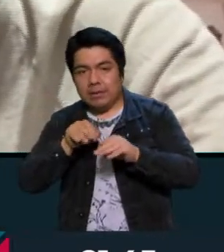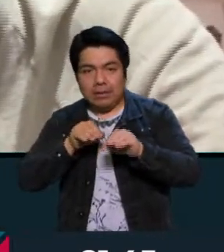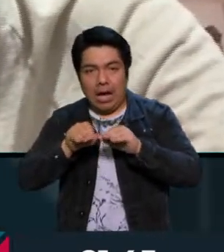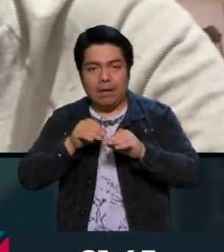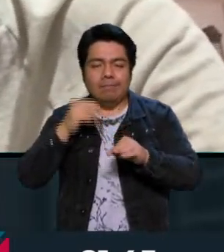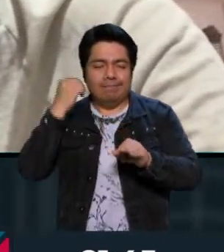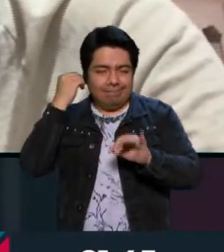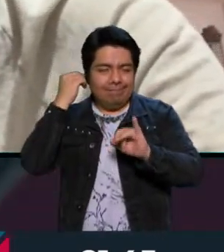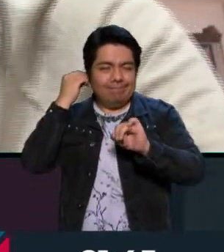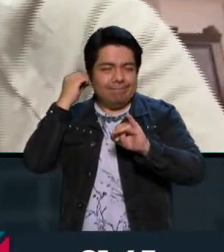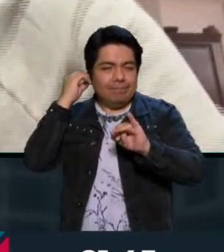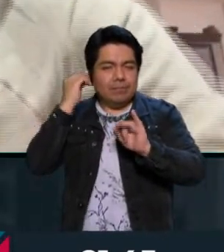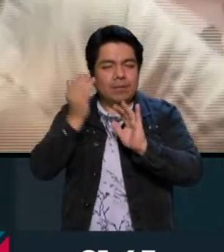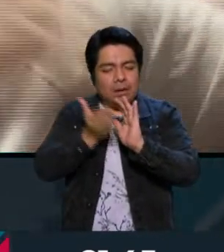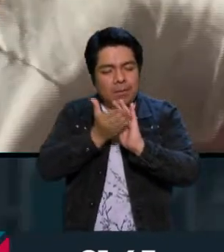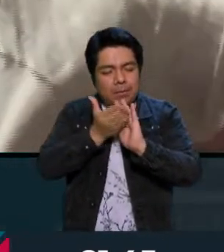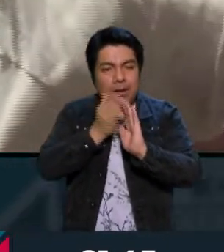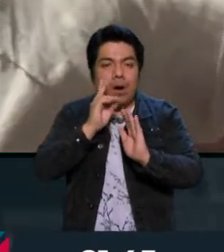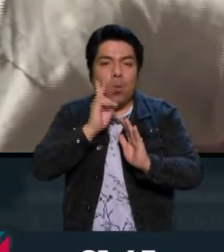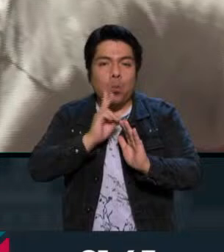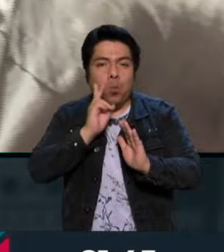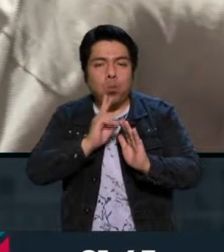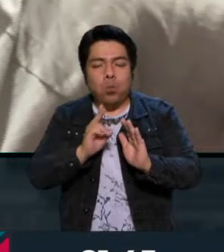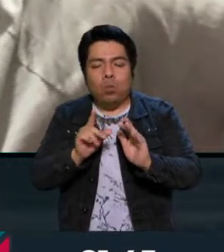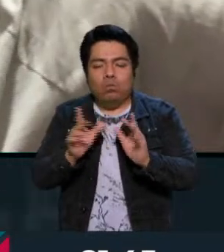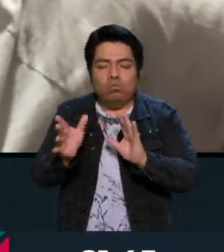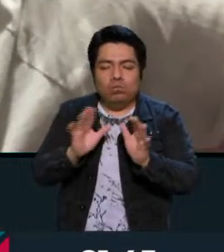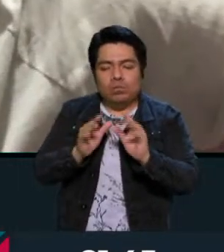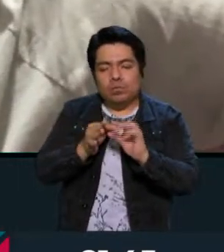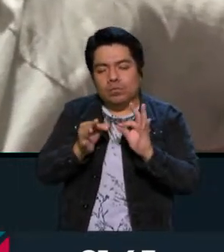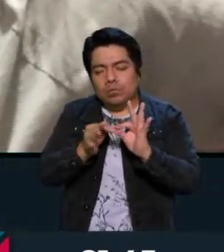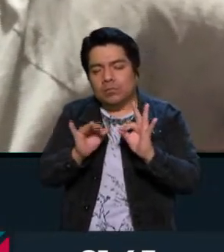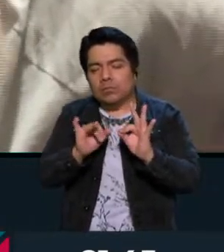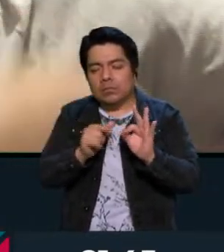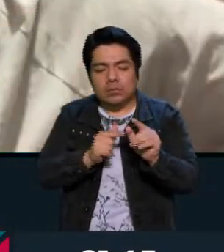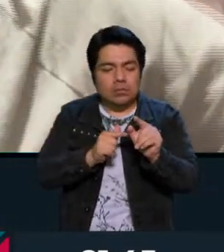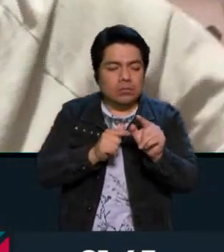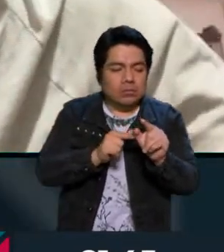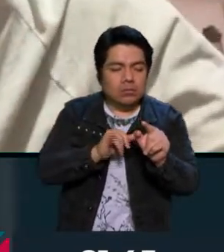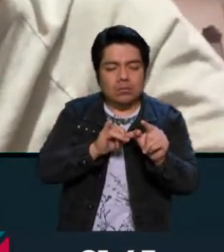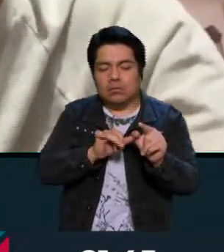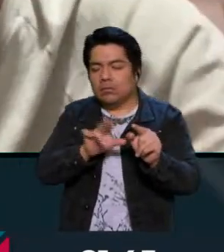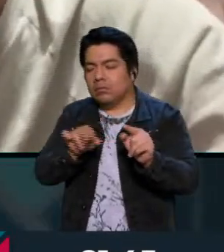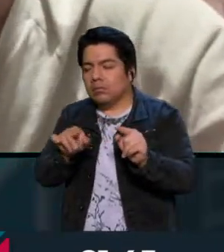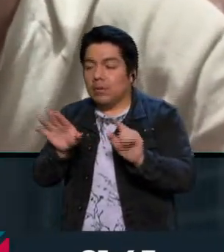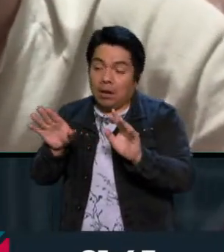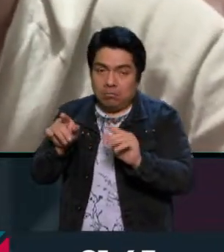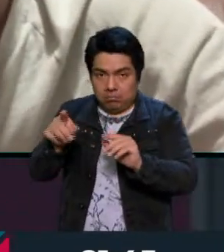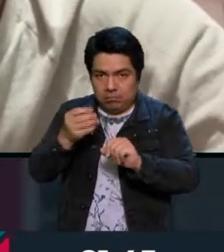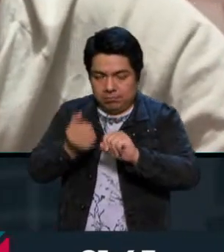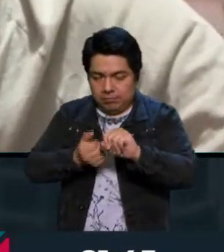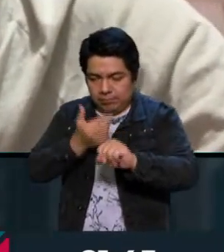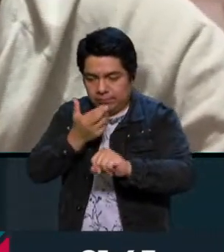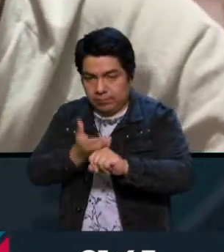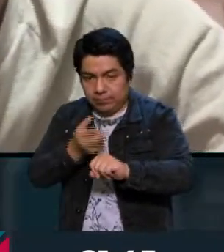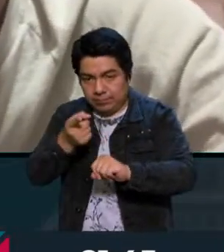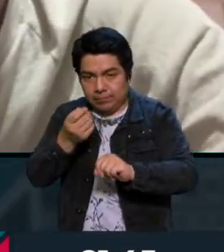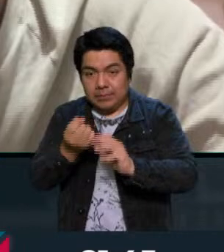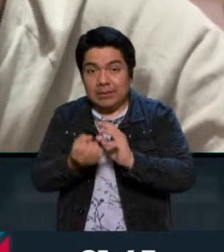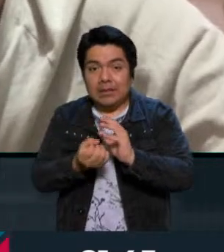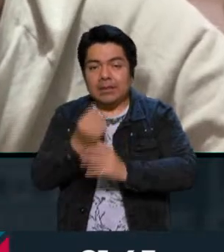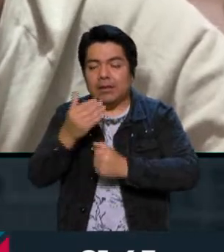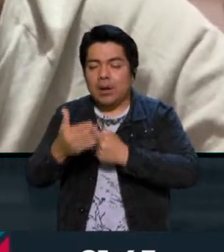de que iba a ser un programa piloto y no hablamos mucho sobre si iba a tener continuidad. Me gustaría preguntarle, secretario, usted que ahora va a ser en la